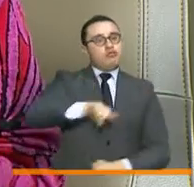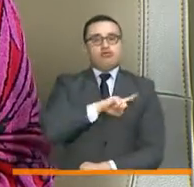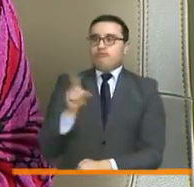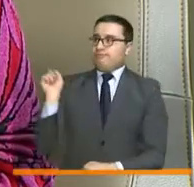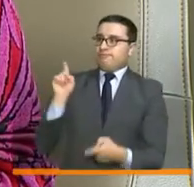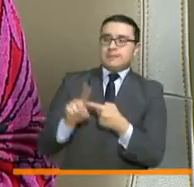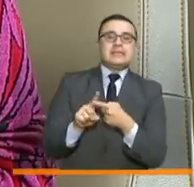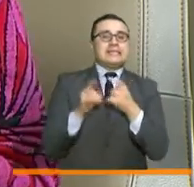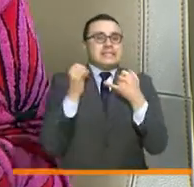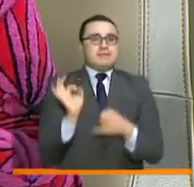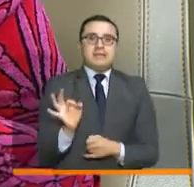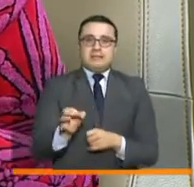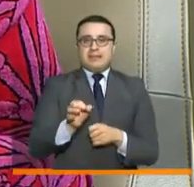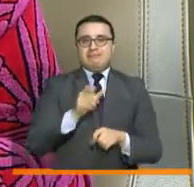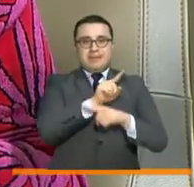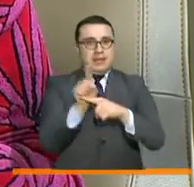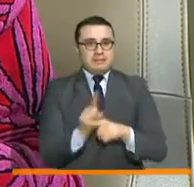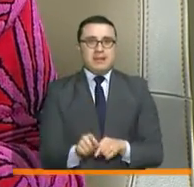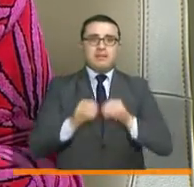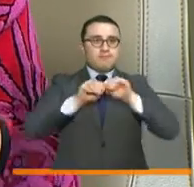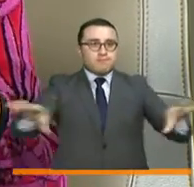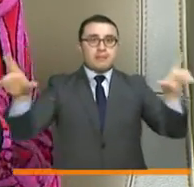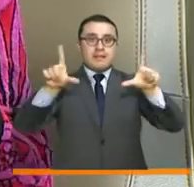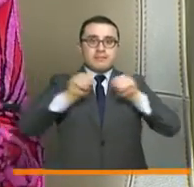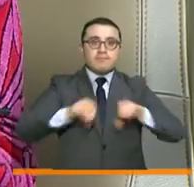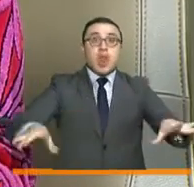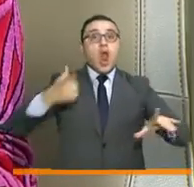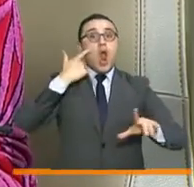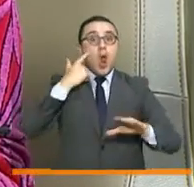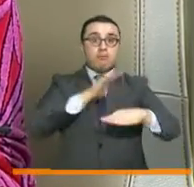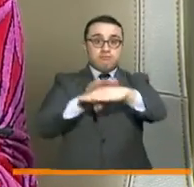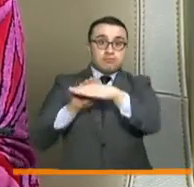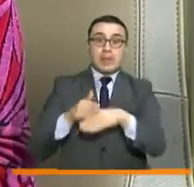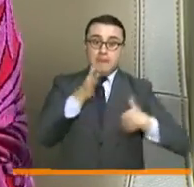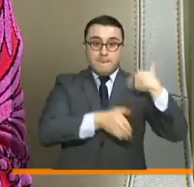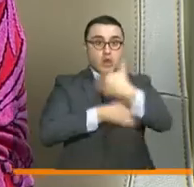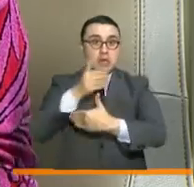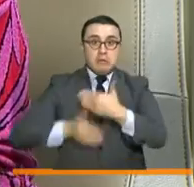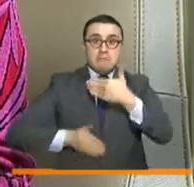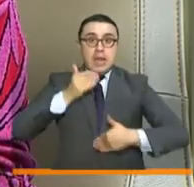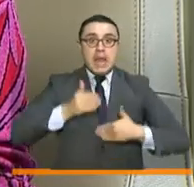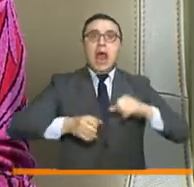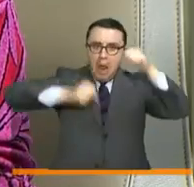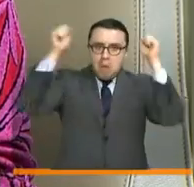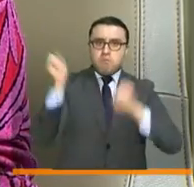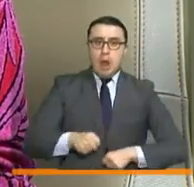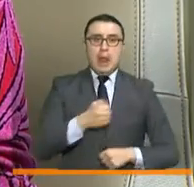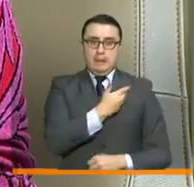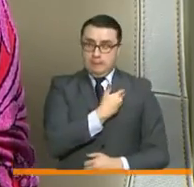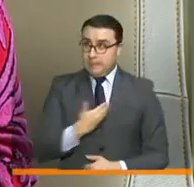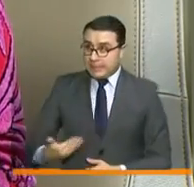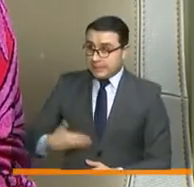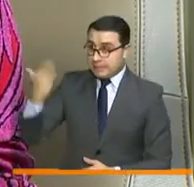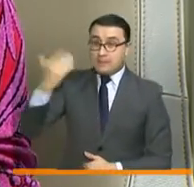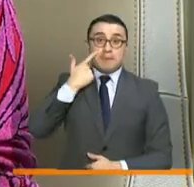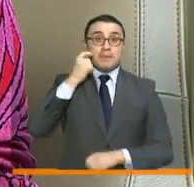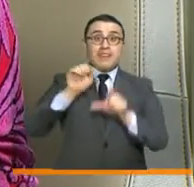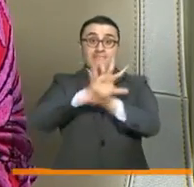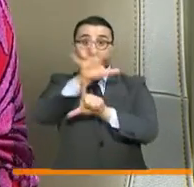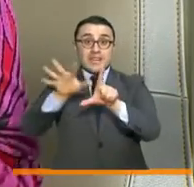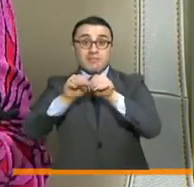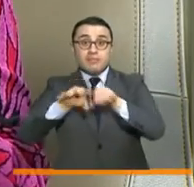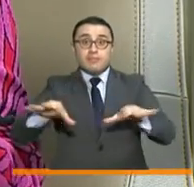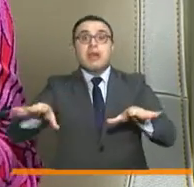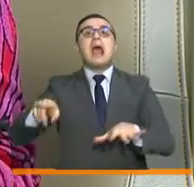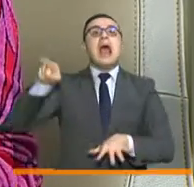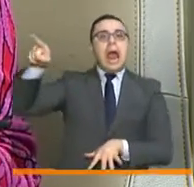los testimonios que nos dejan ver que cuando están dadas las condiciones se va dando este proceso, presidente. Así que si le parece, veamos el video que